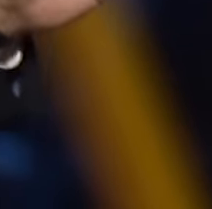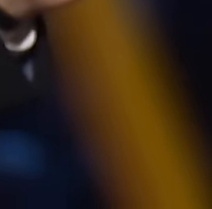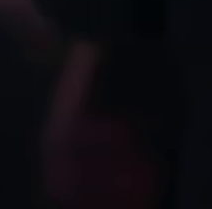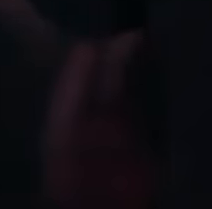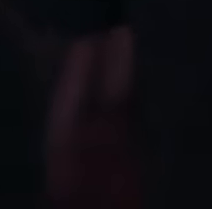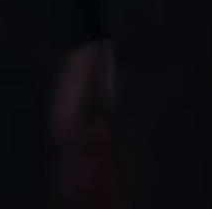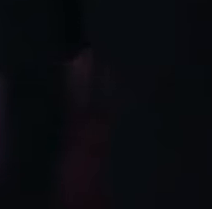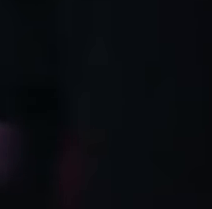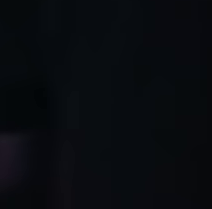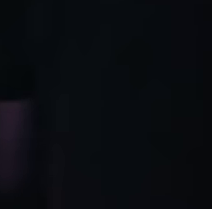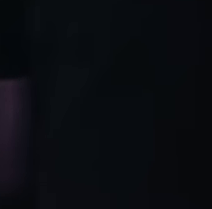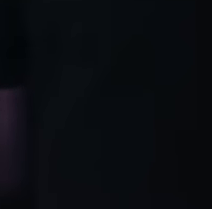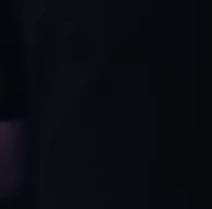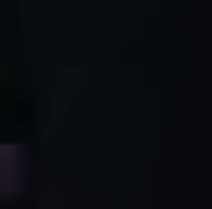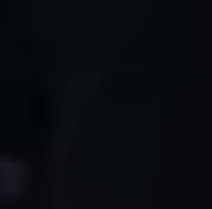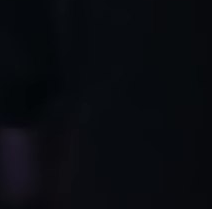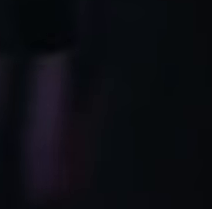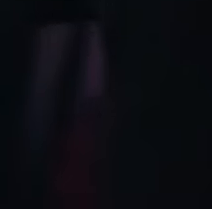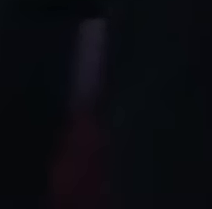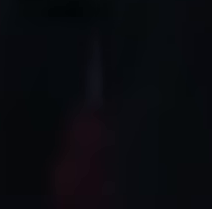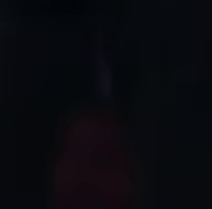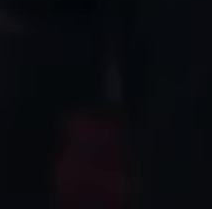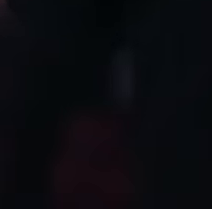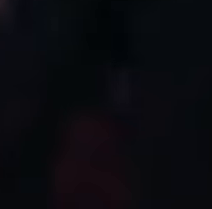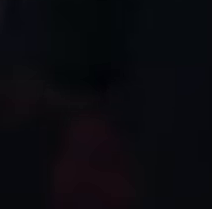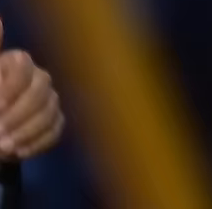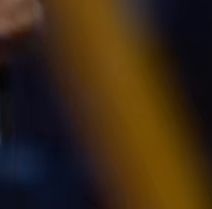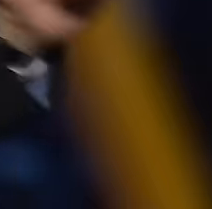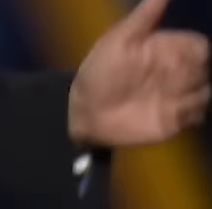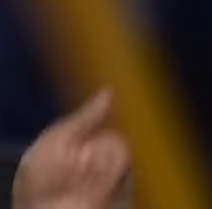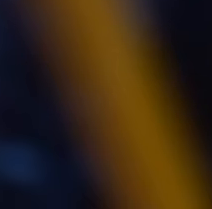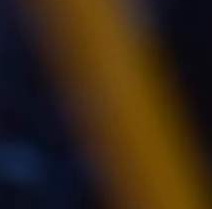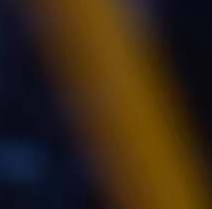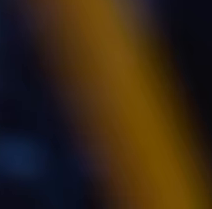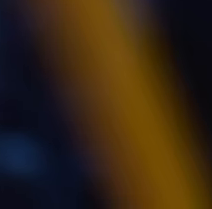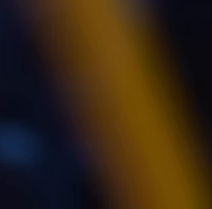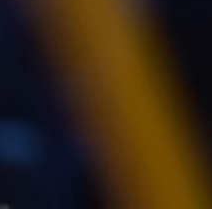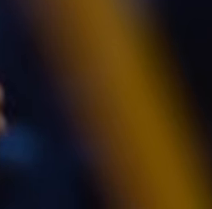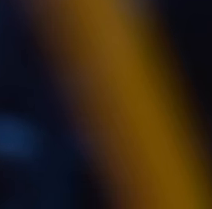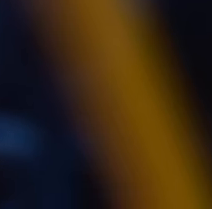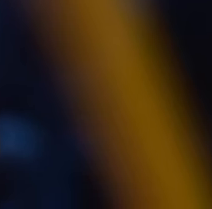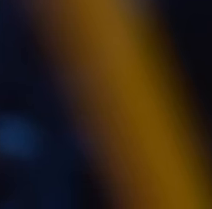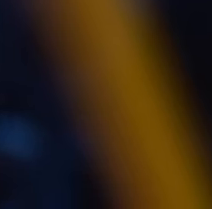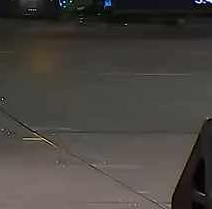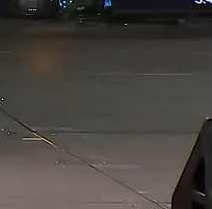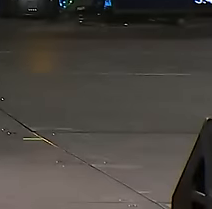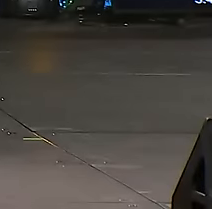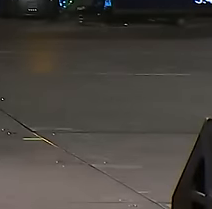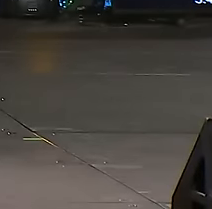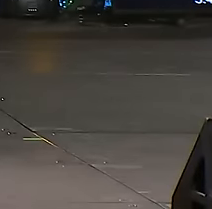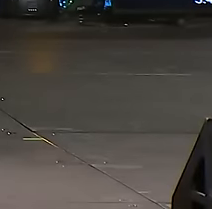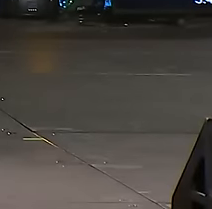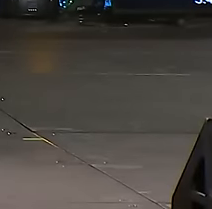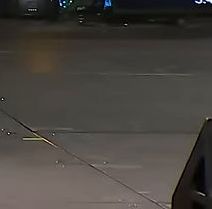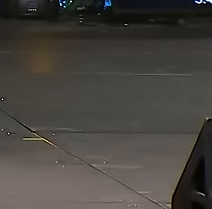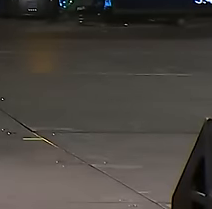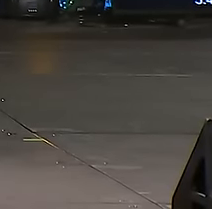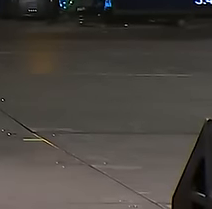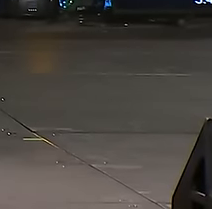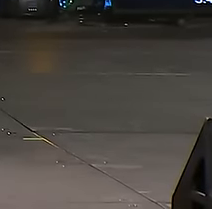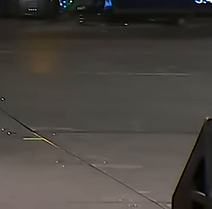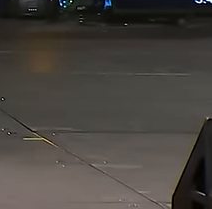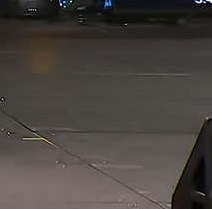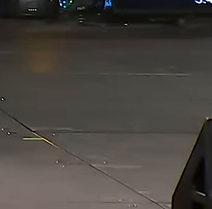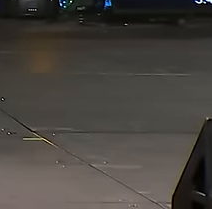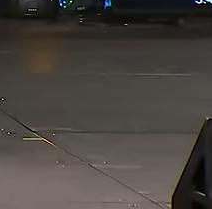una unción en la vida de un joven, una doncella, puede ver la mano de Dios que se está moviendo, amen. Amen, Pastor, it's been an honor, ha sido un honor estar con